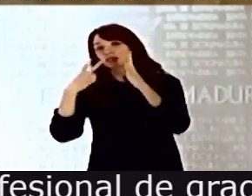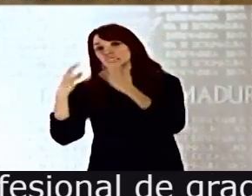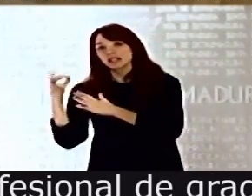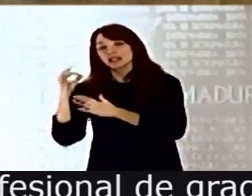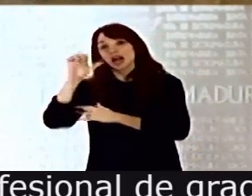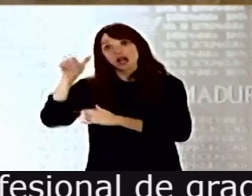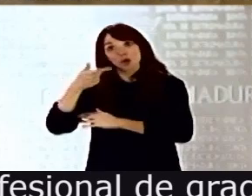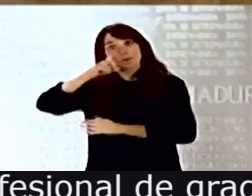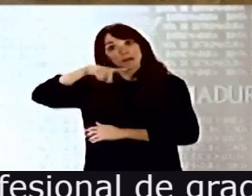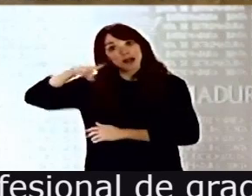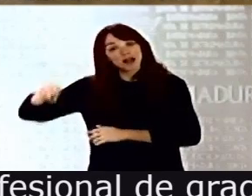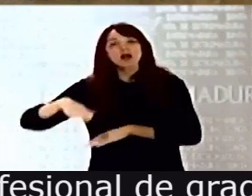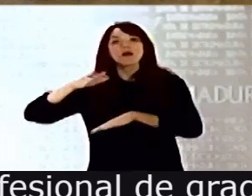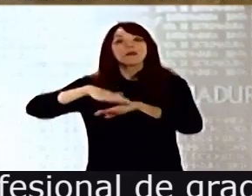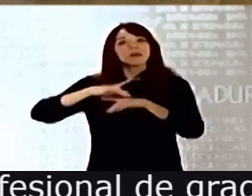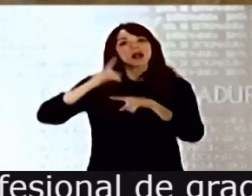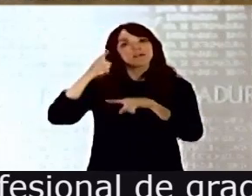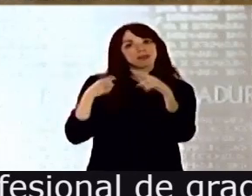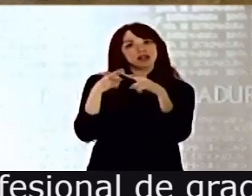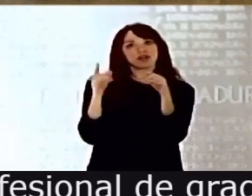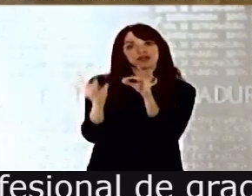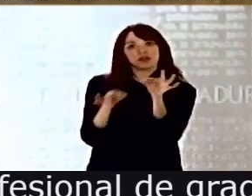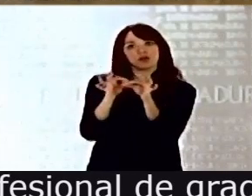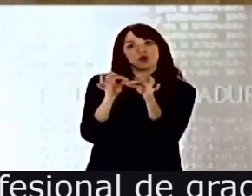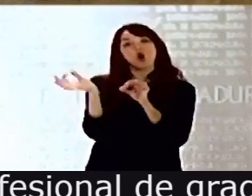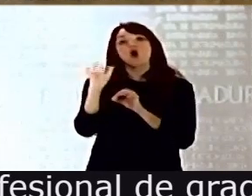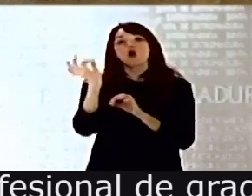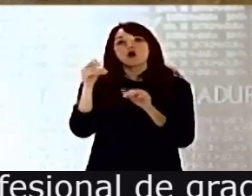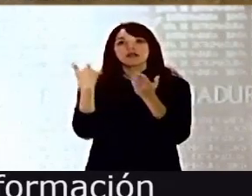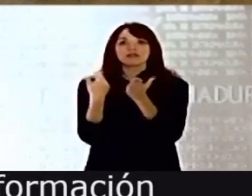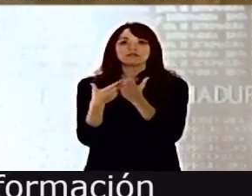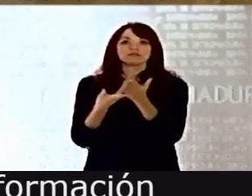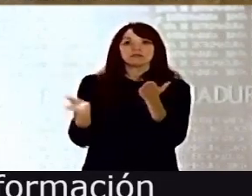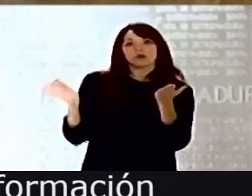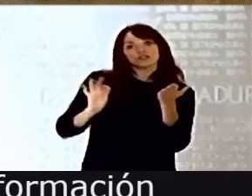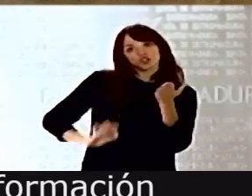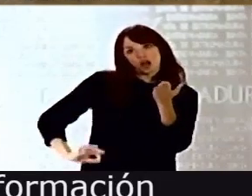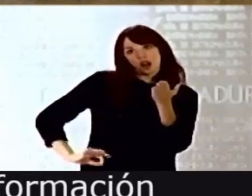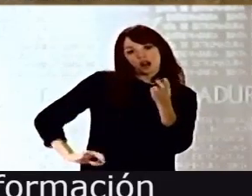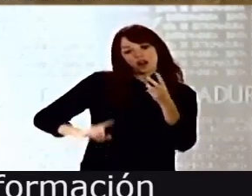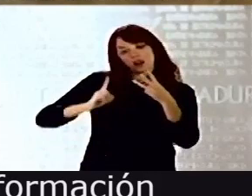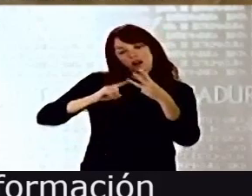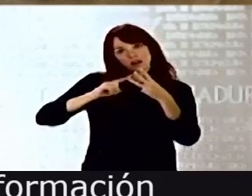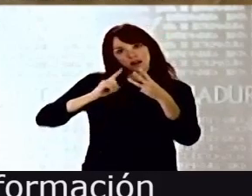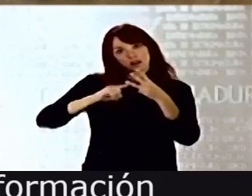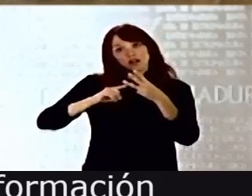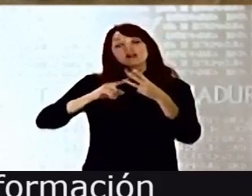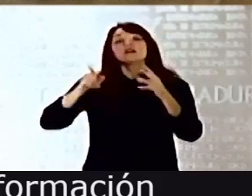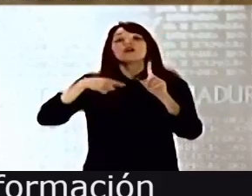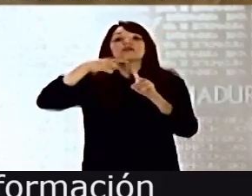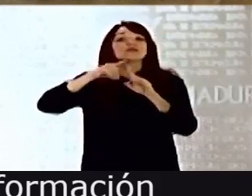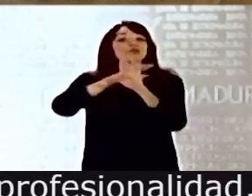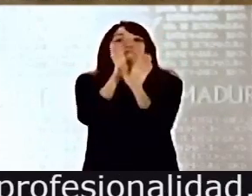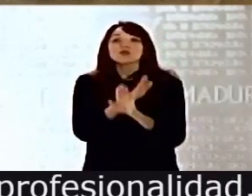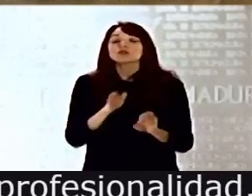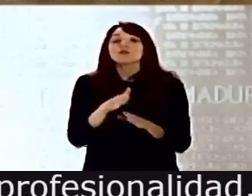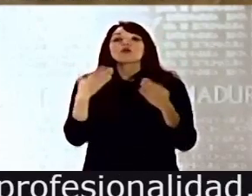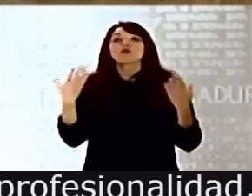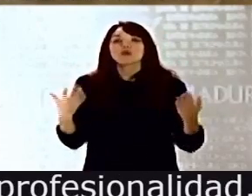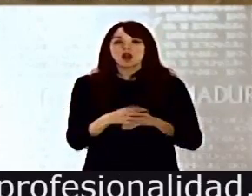para formación profesional de grado medio y certificación de profesionalidad. El objetivo último de este programa es la